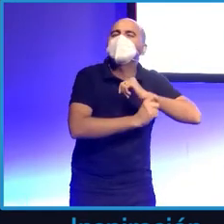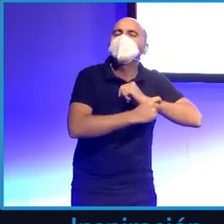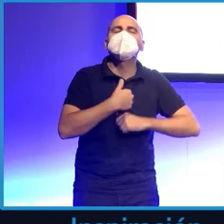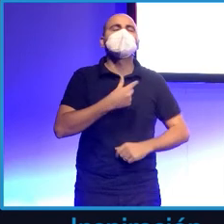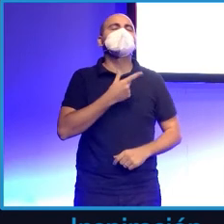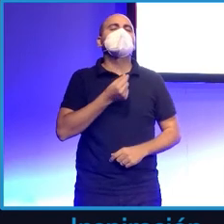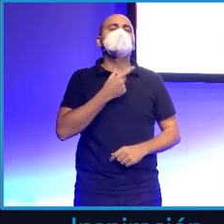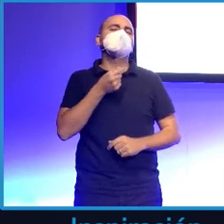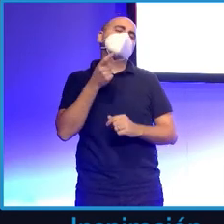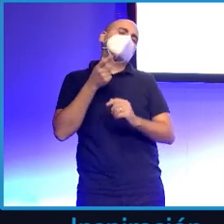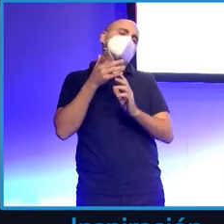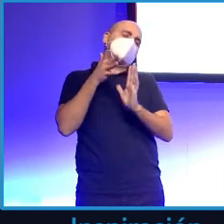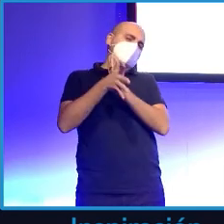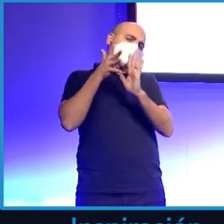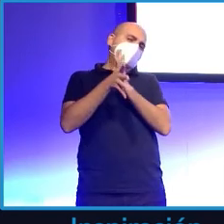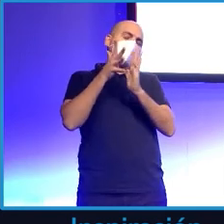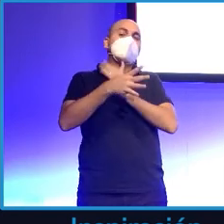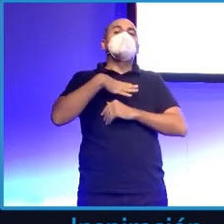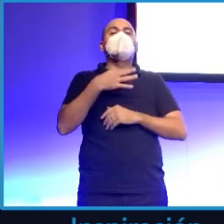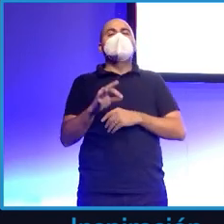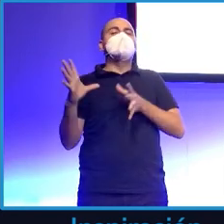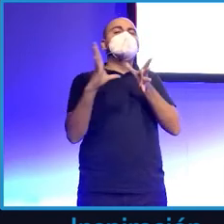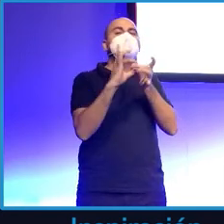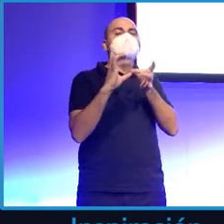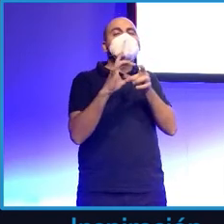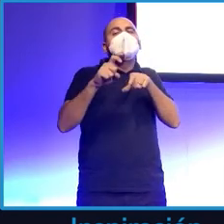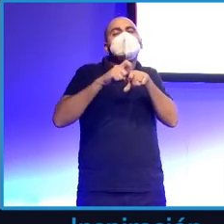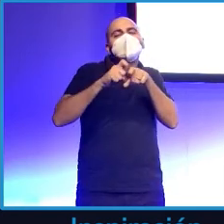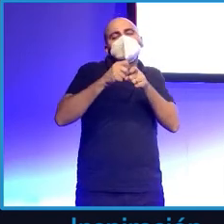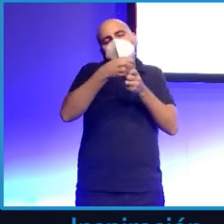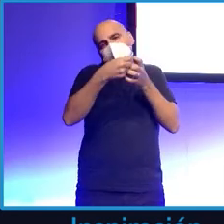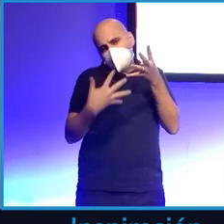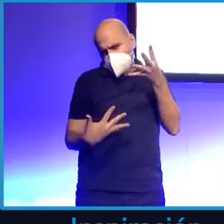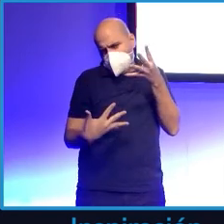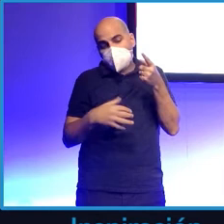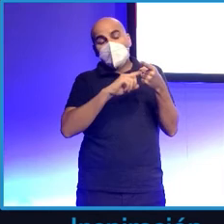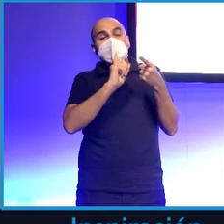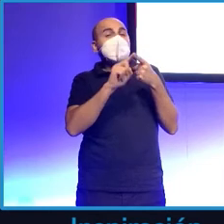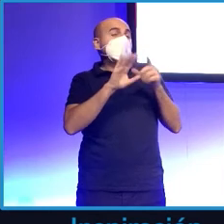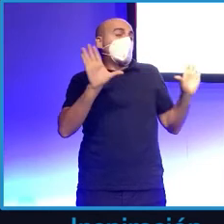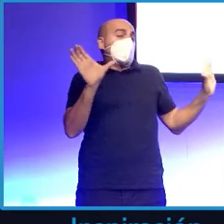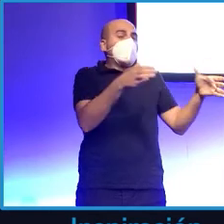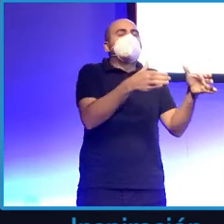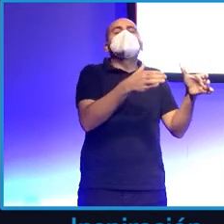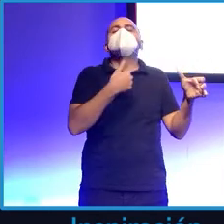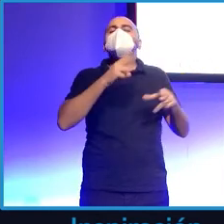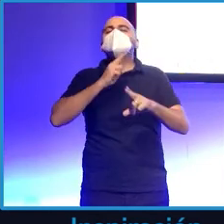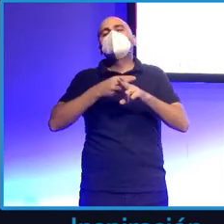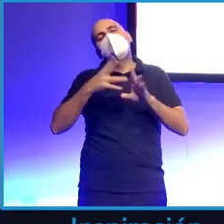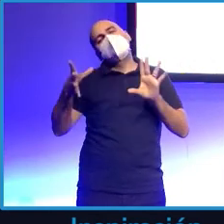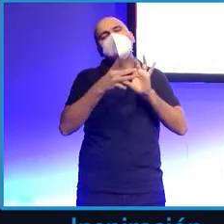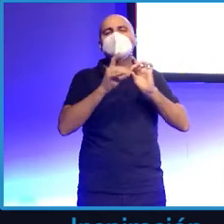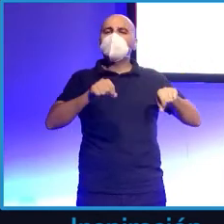los tipos de links que podamos trabajar el primer gran grupo son links a los que vivíamos naturales links a los que llamó